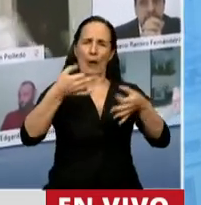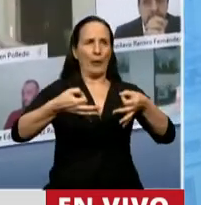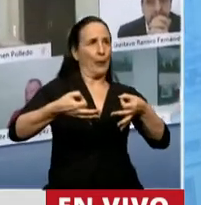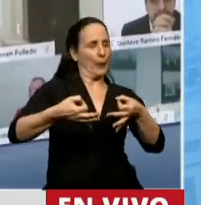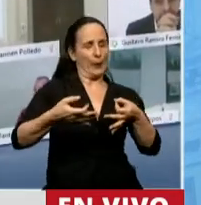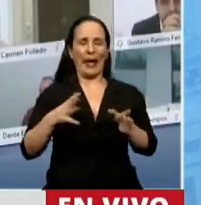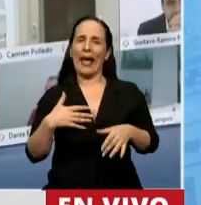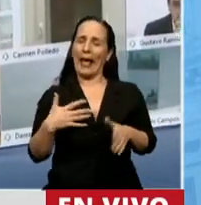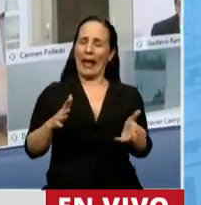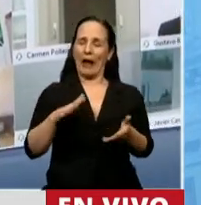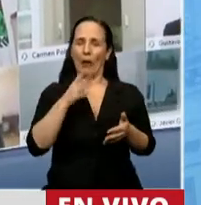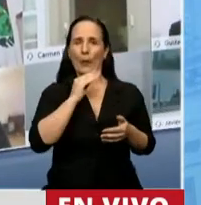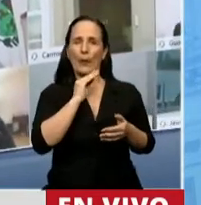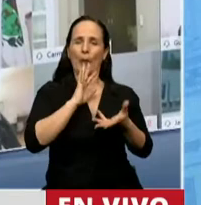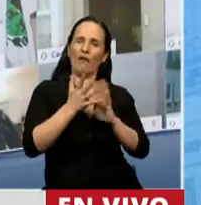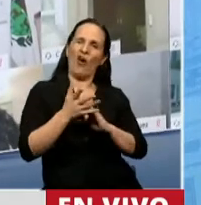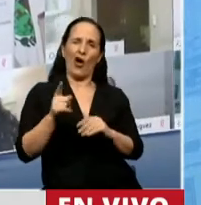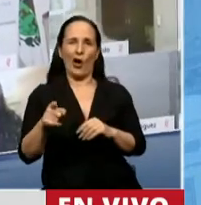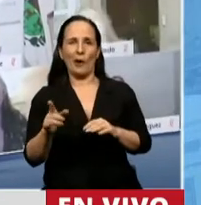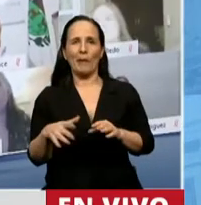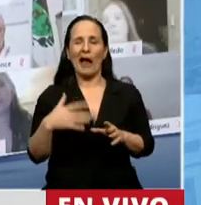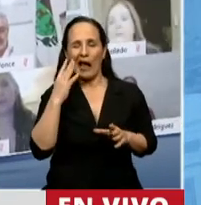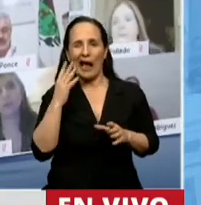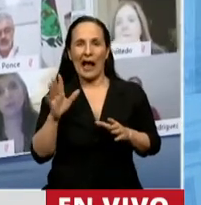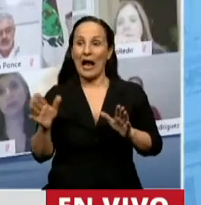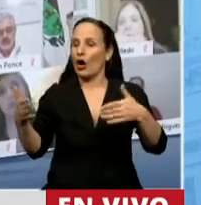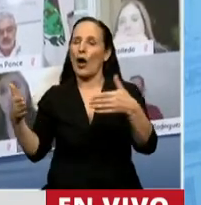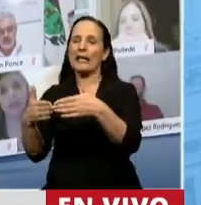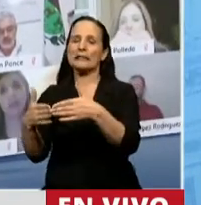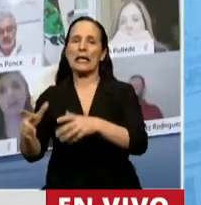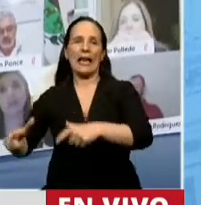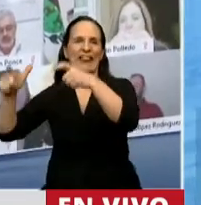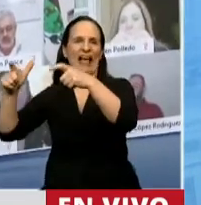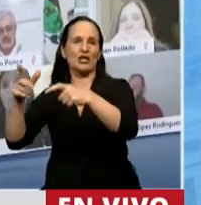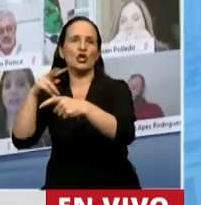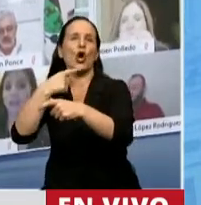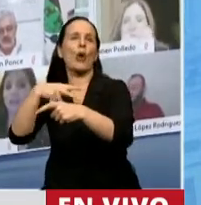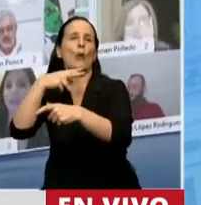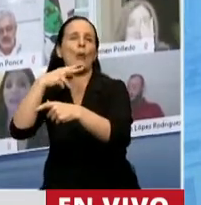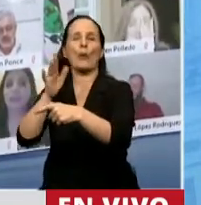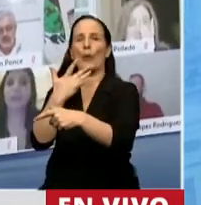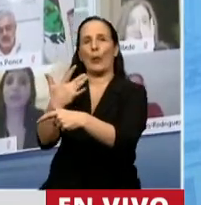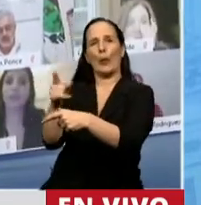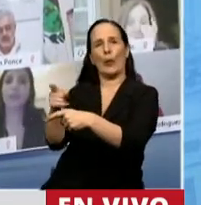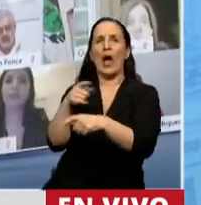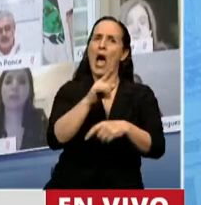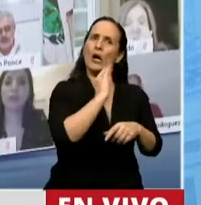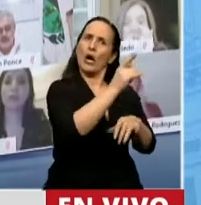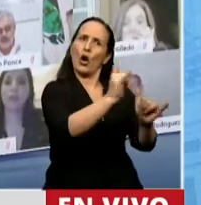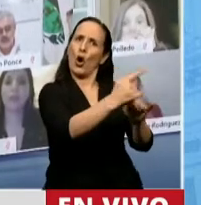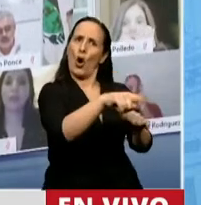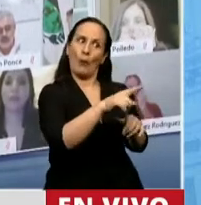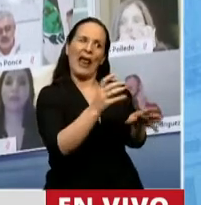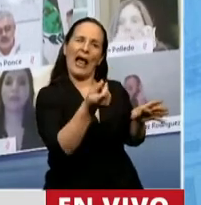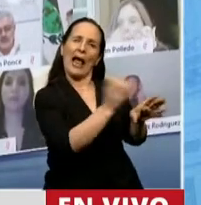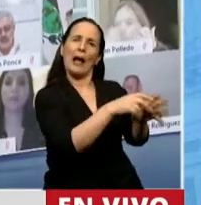hacer lavado de cara verde, con poner algunos tachos en algunas esquinas, con poner la responsabilidad en si los pibes reciclan o no reciclan y